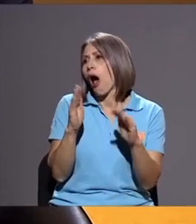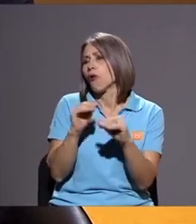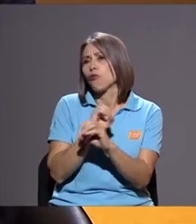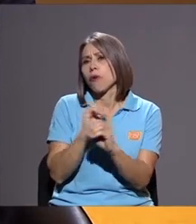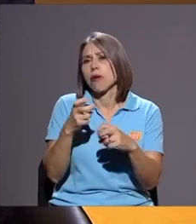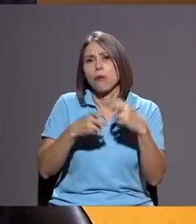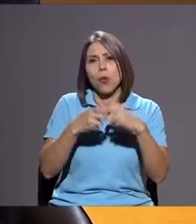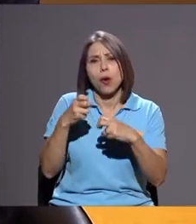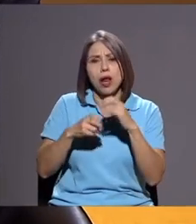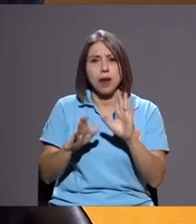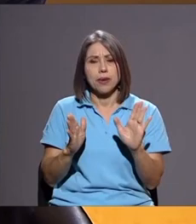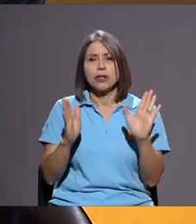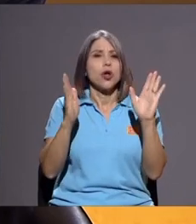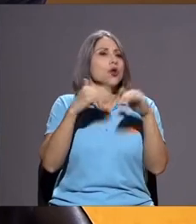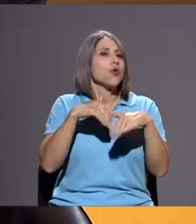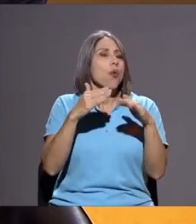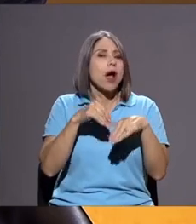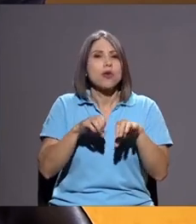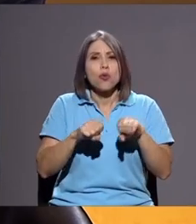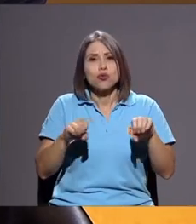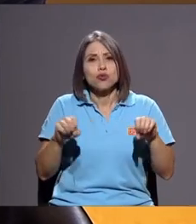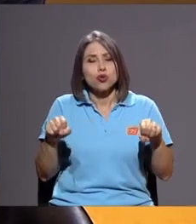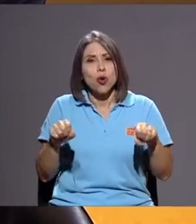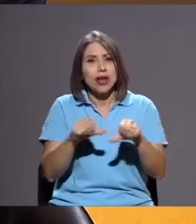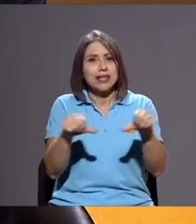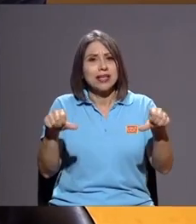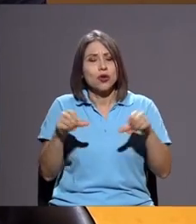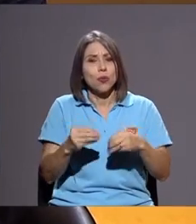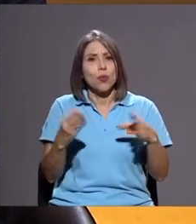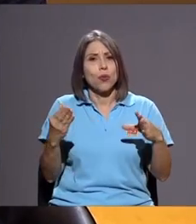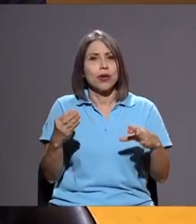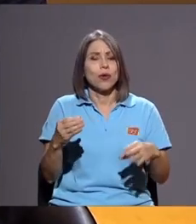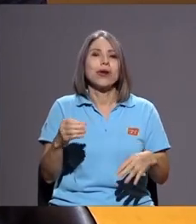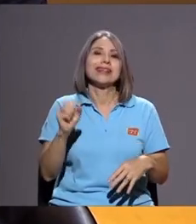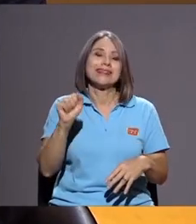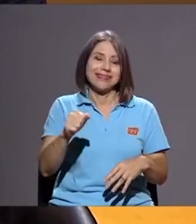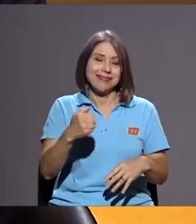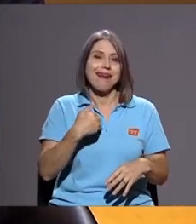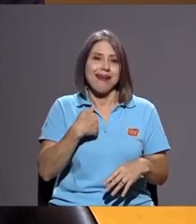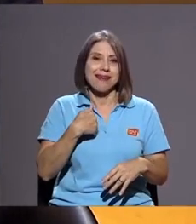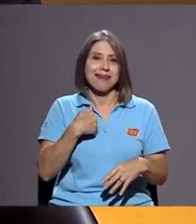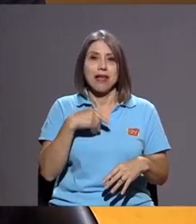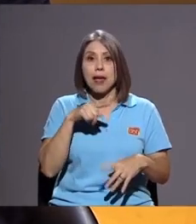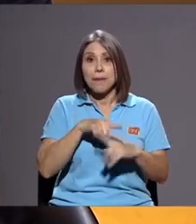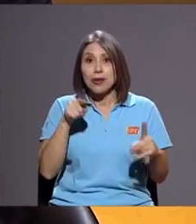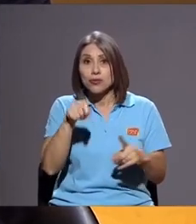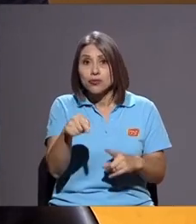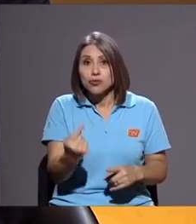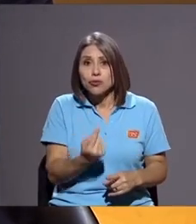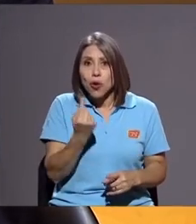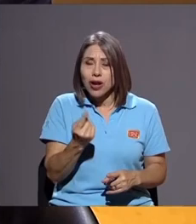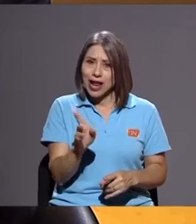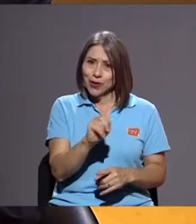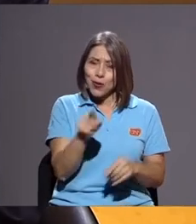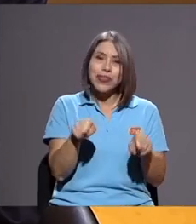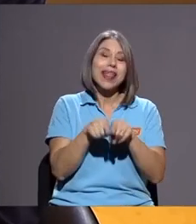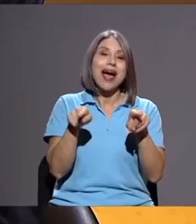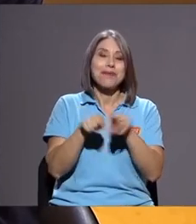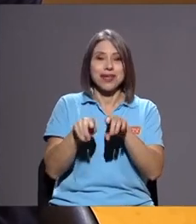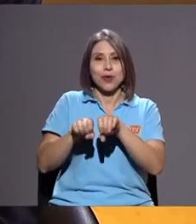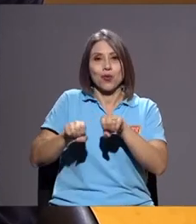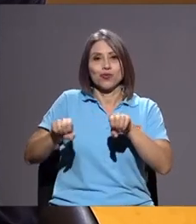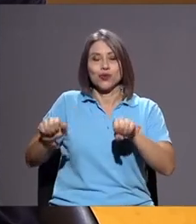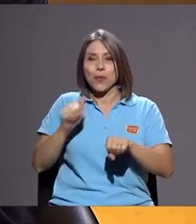que no hay incentivos de corrupción en el sector público pero la corrupción en el sector público nacional se suela ahí también tiene que estar acompañada de corrupción en sí por